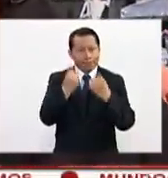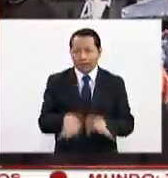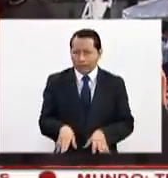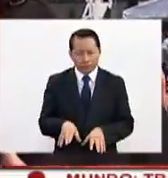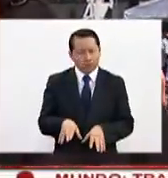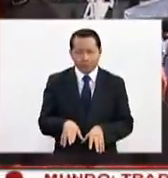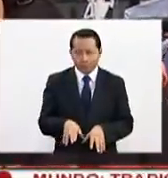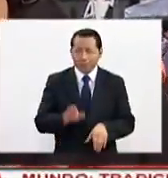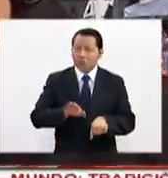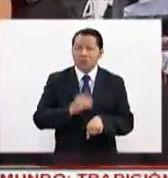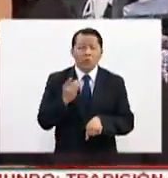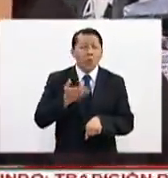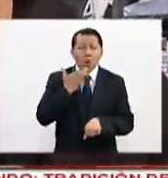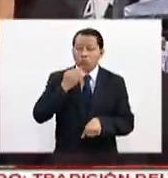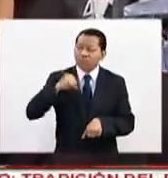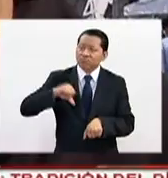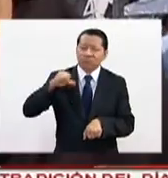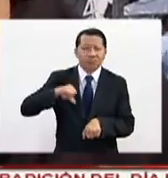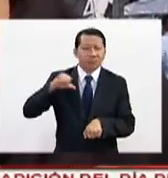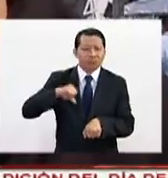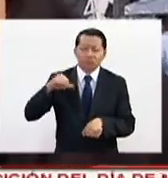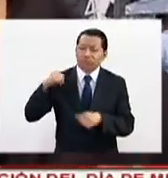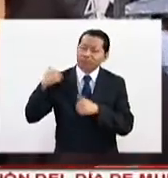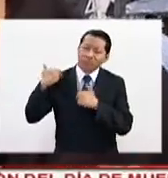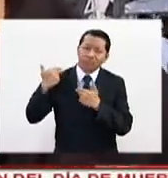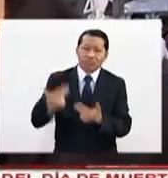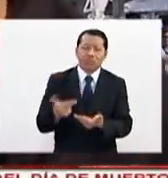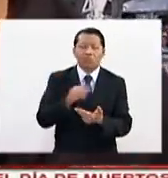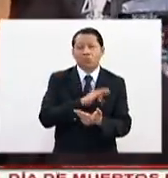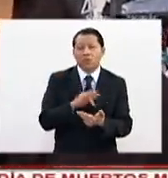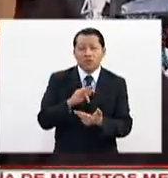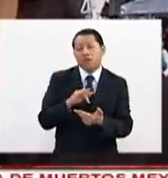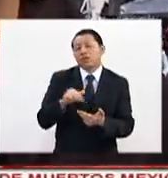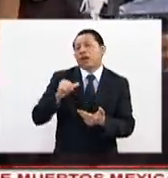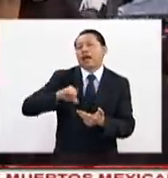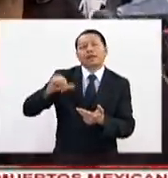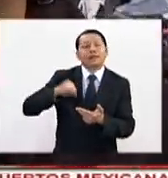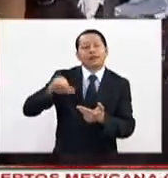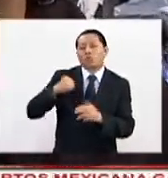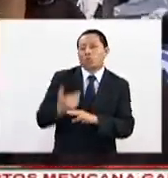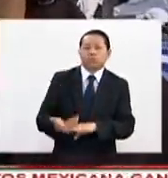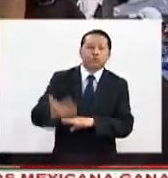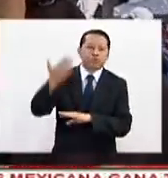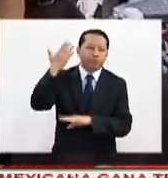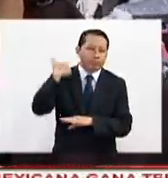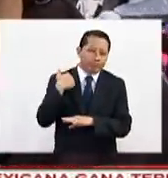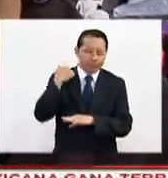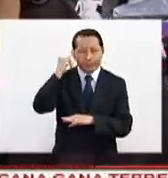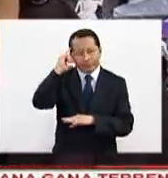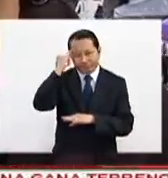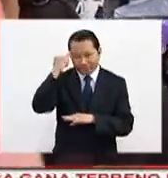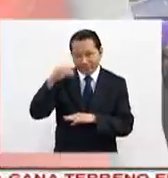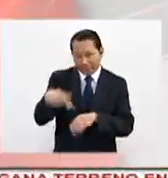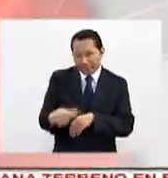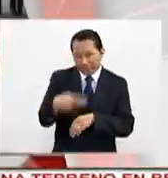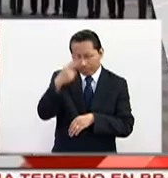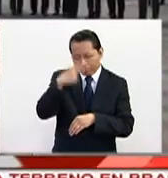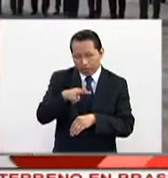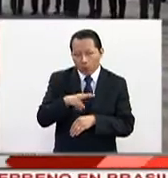una tradición muy arraigada, sobre todo, bueno, que viene desde tiempos prehispánicos, al menos aquí en